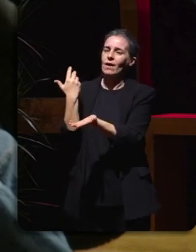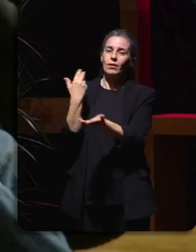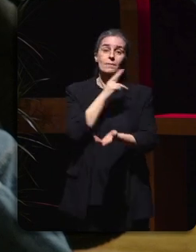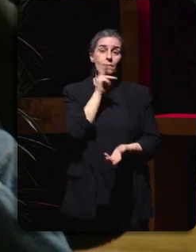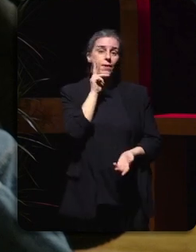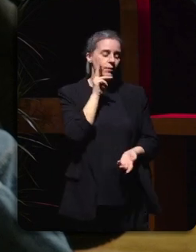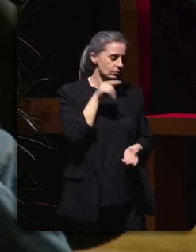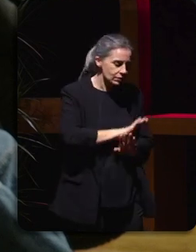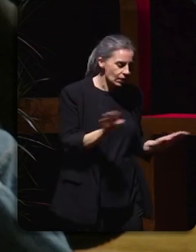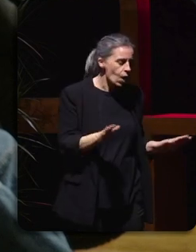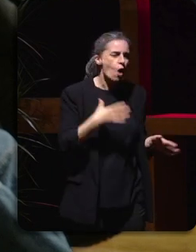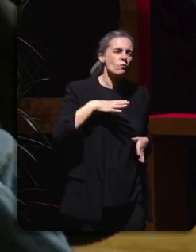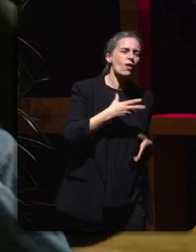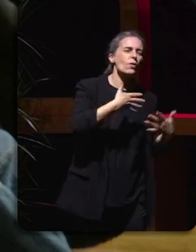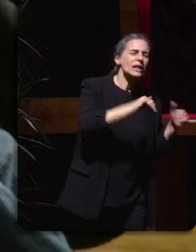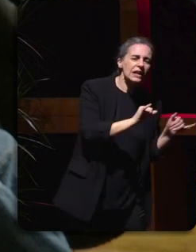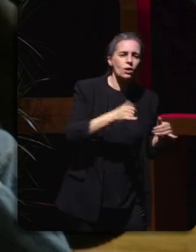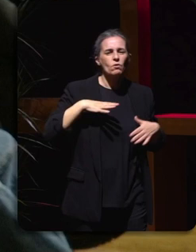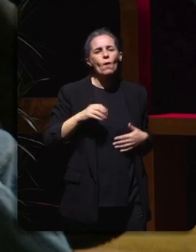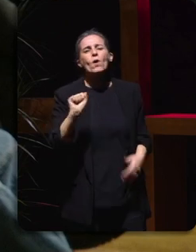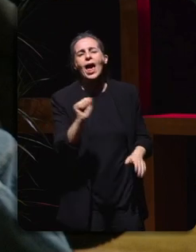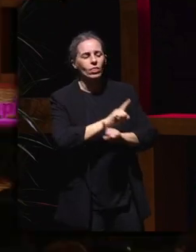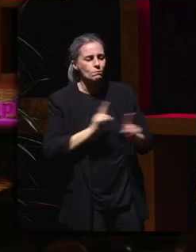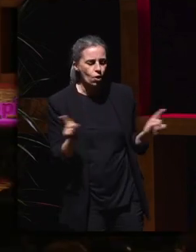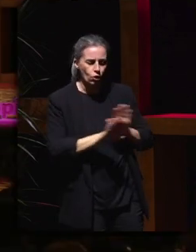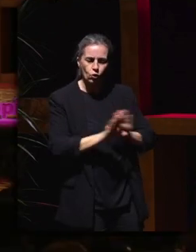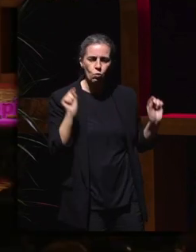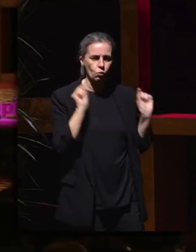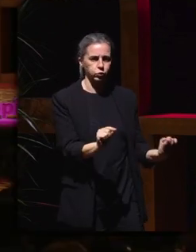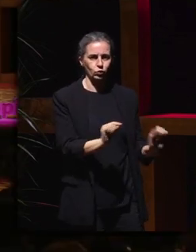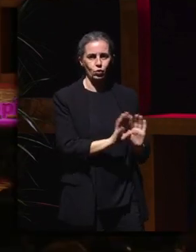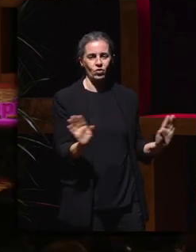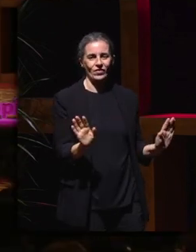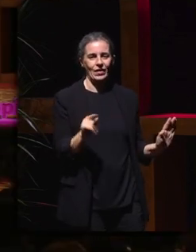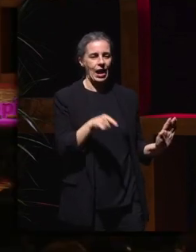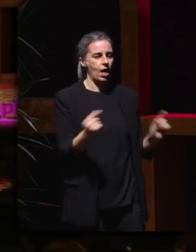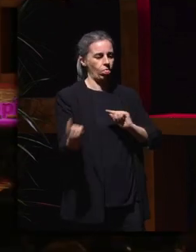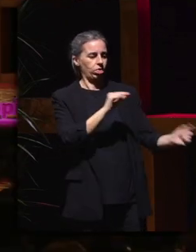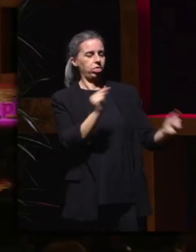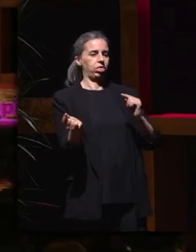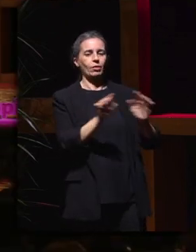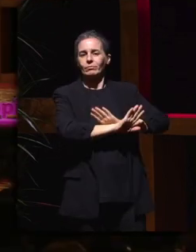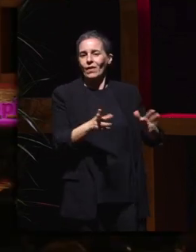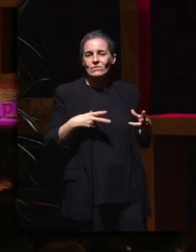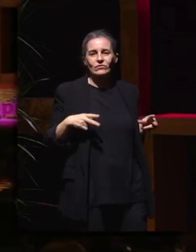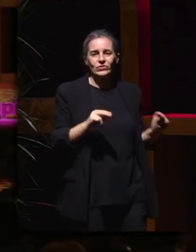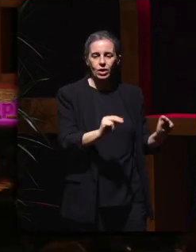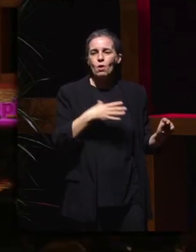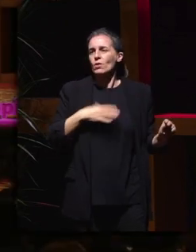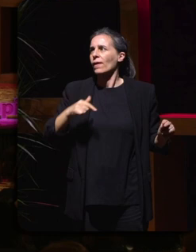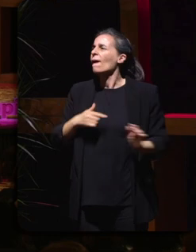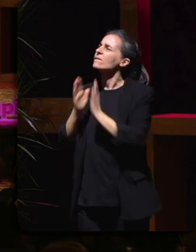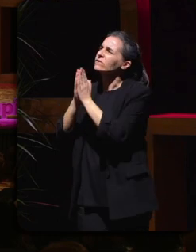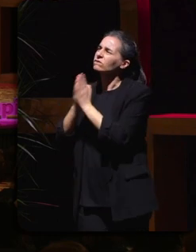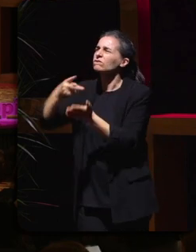mi madre decía ni por favor ni por favor y era el punto final o sea Ahí se acababa la discusión ya podías ponerte de rodillas